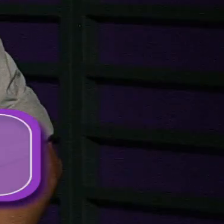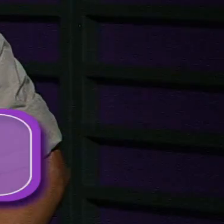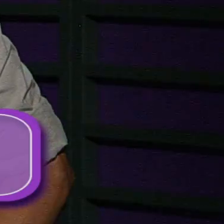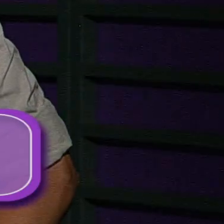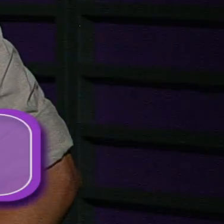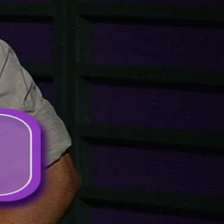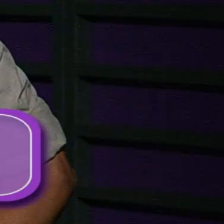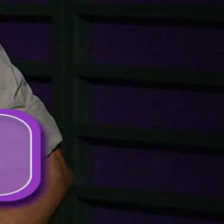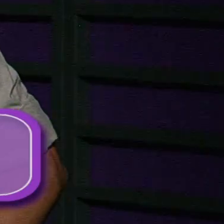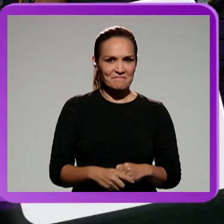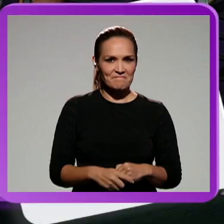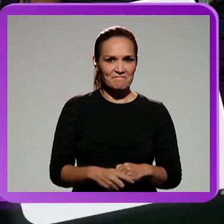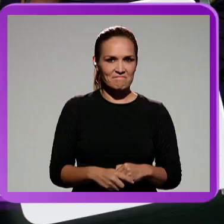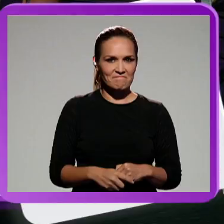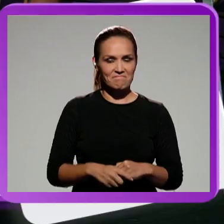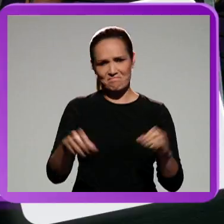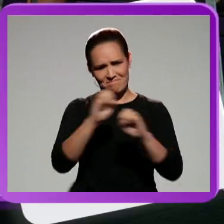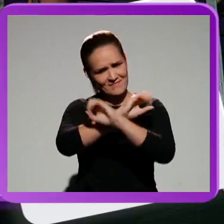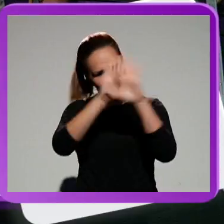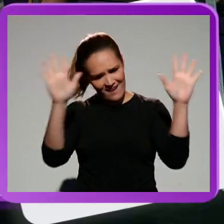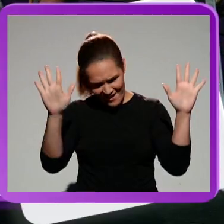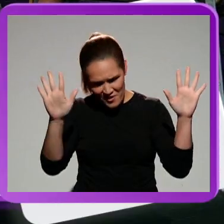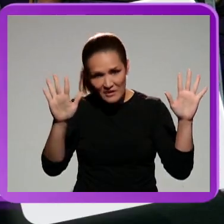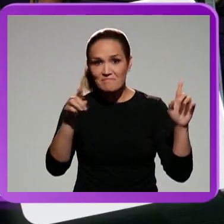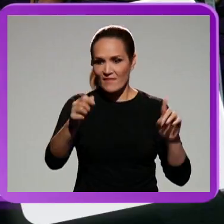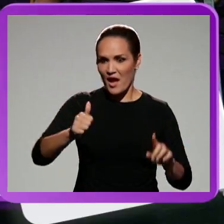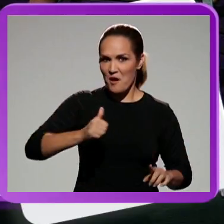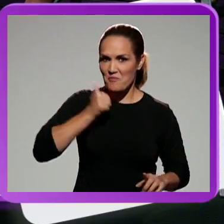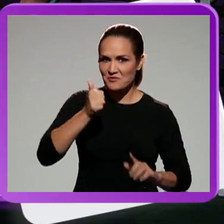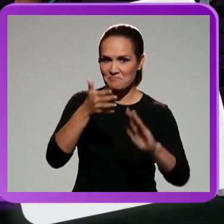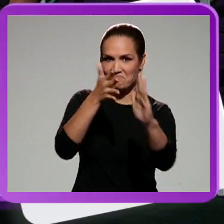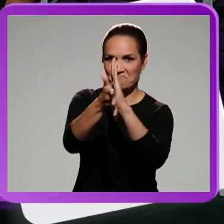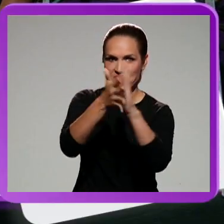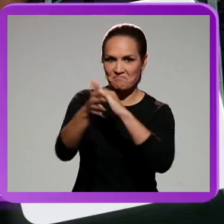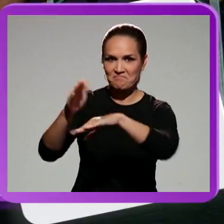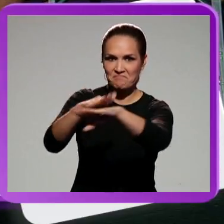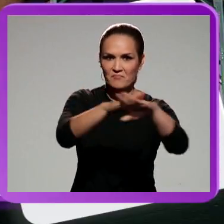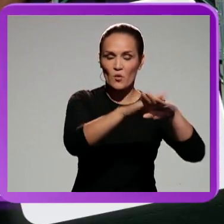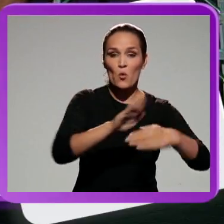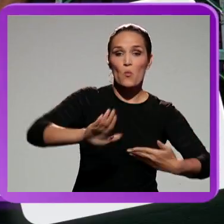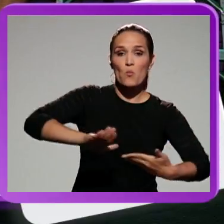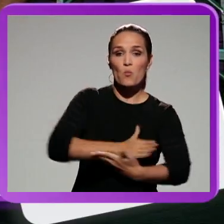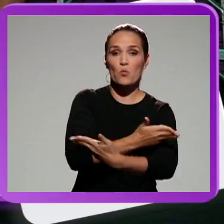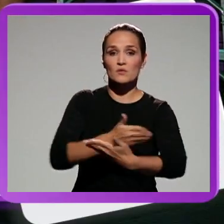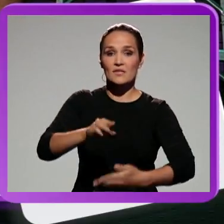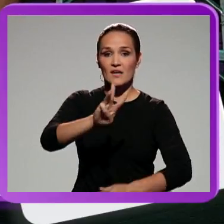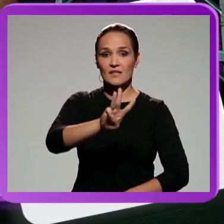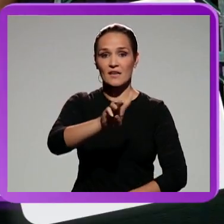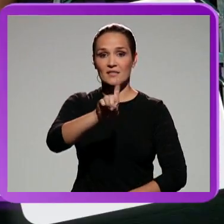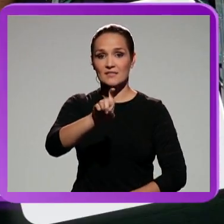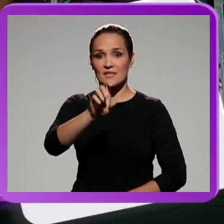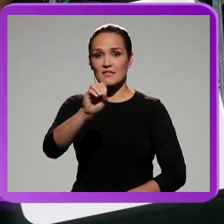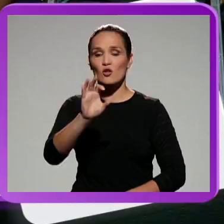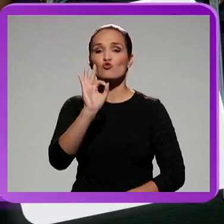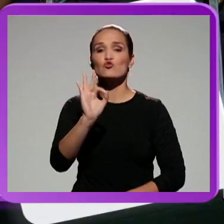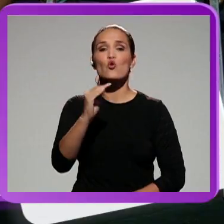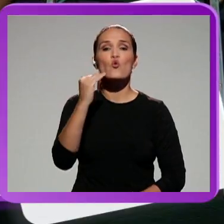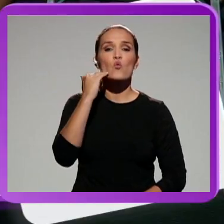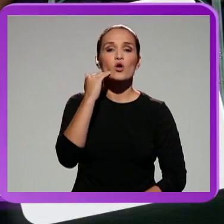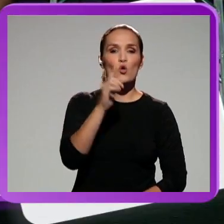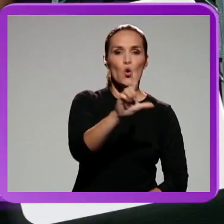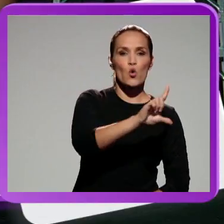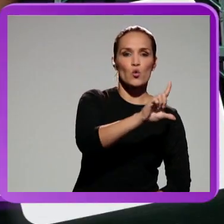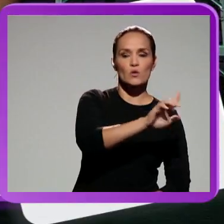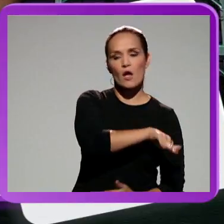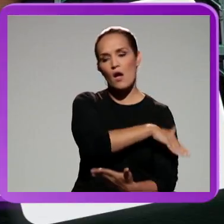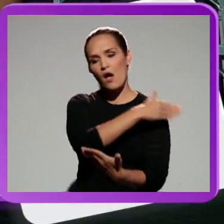360. Ah, claro que sí. Bueno, para todos, Música 360, estamos de lunes a jueves a la